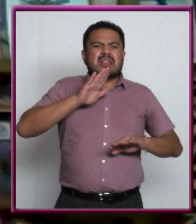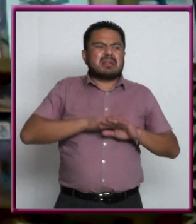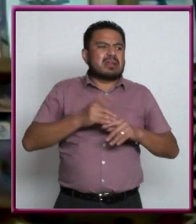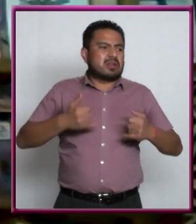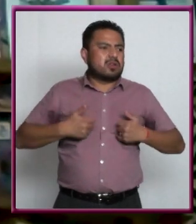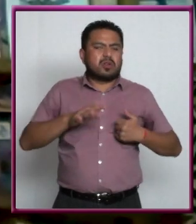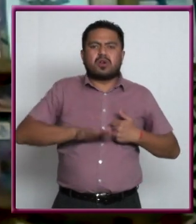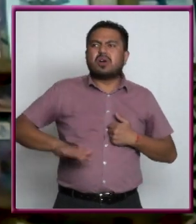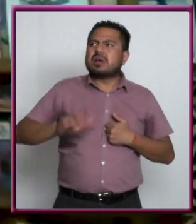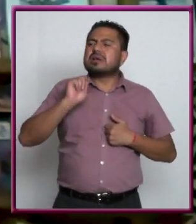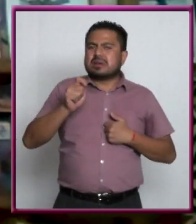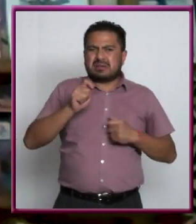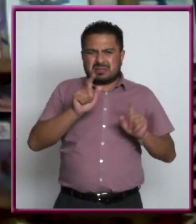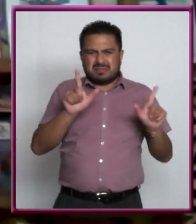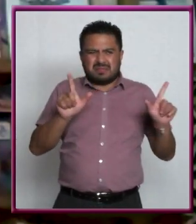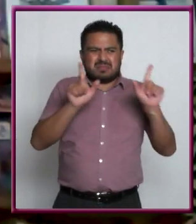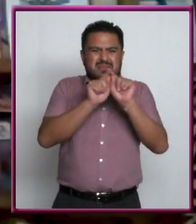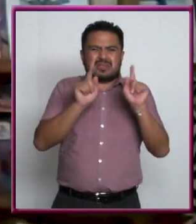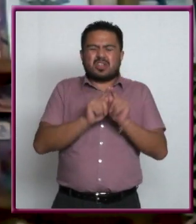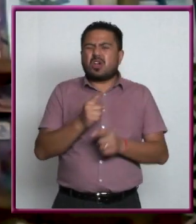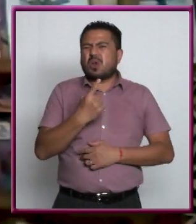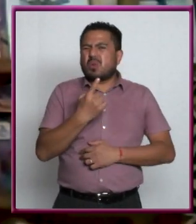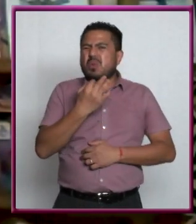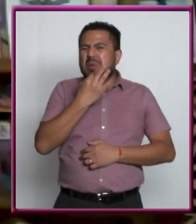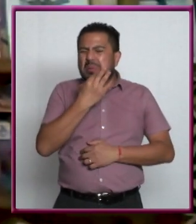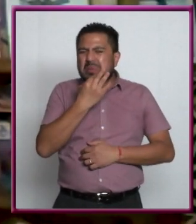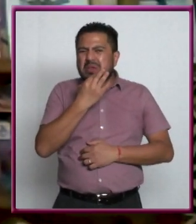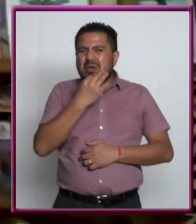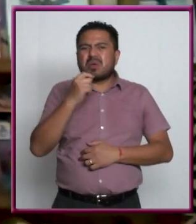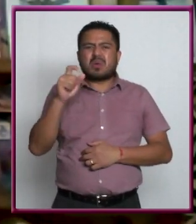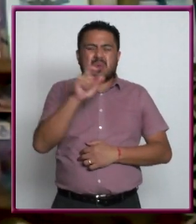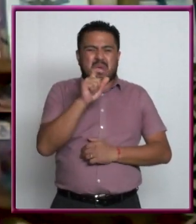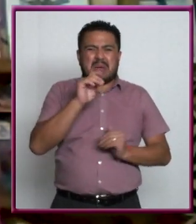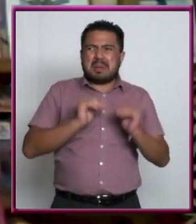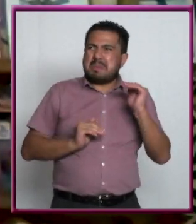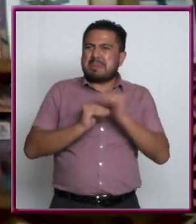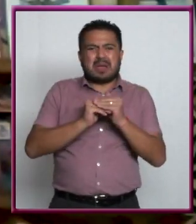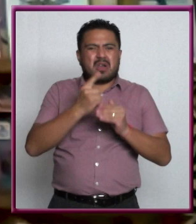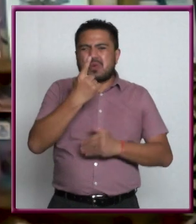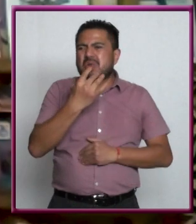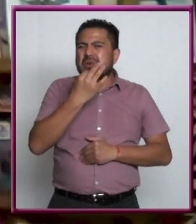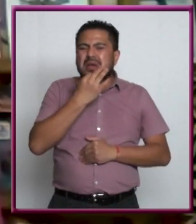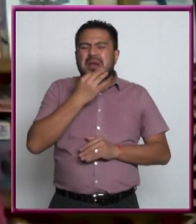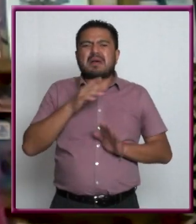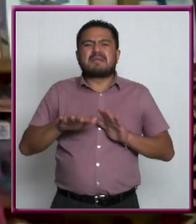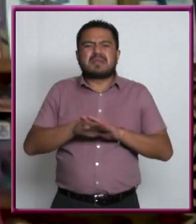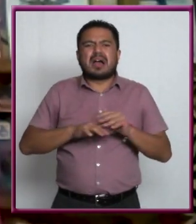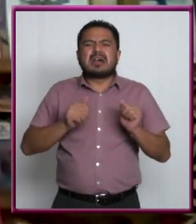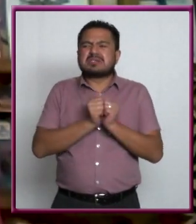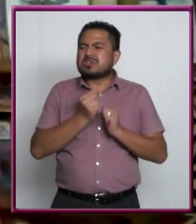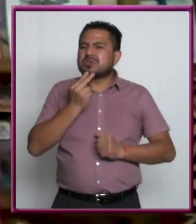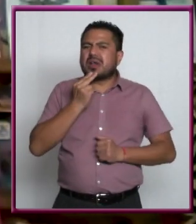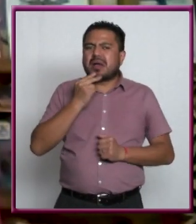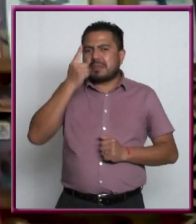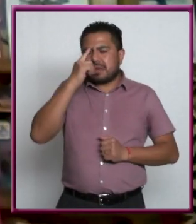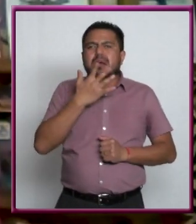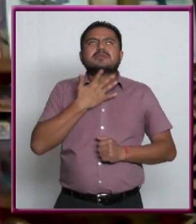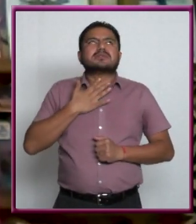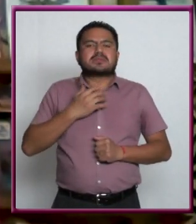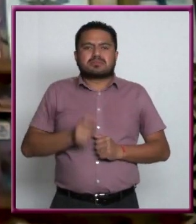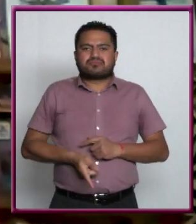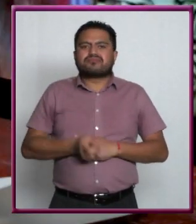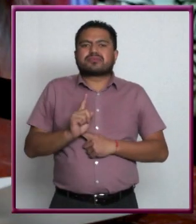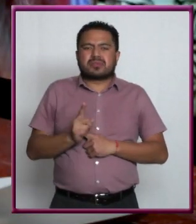se busca y más la gente joven son clips chiquitos de 1 minuto, de cuando mucho, ¿no? Que básicamente le sirven